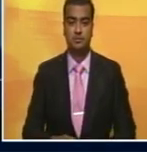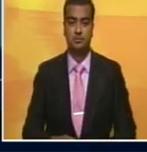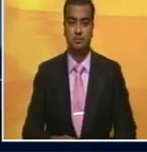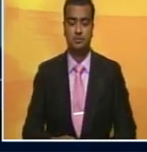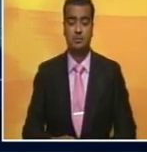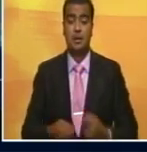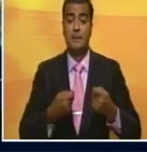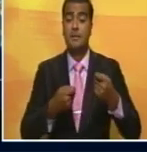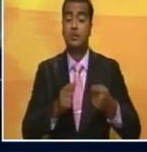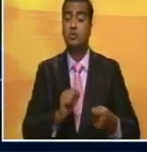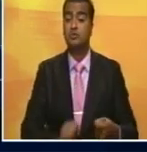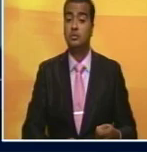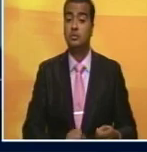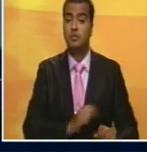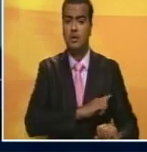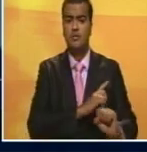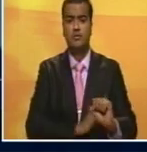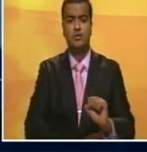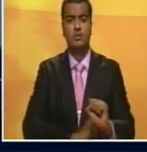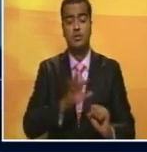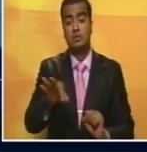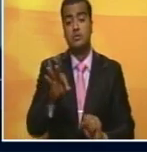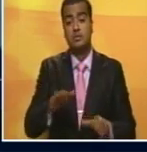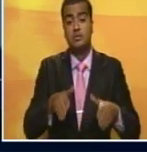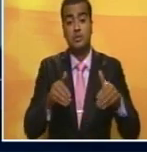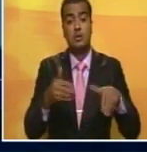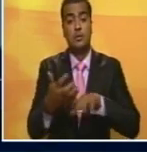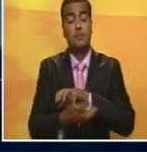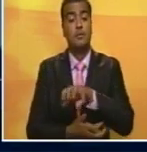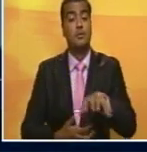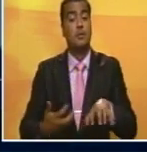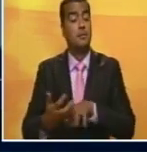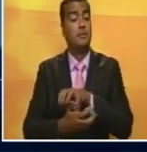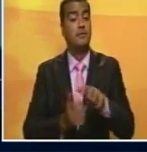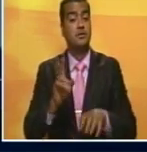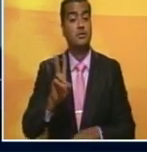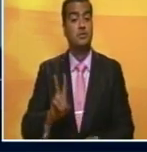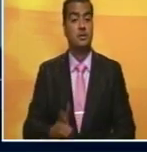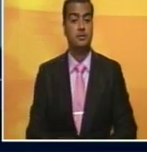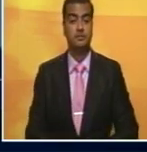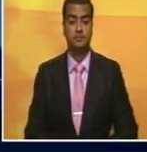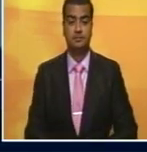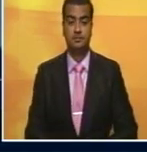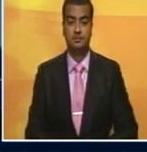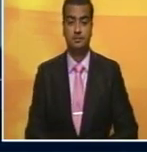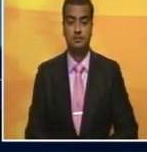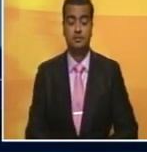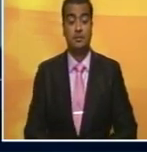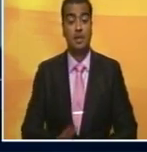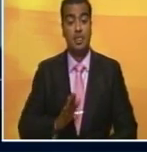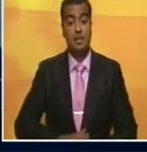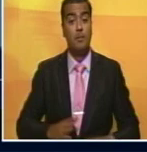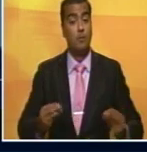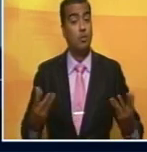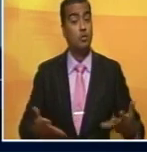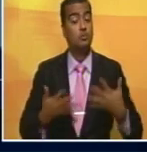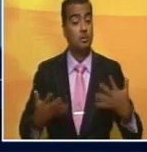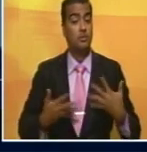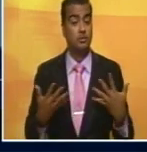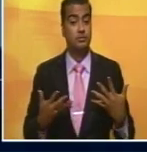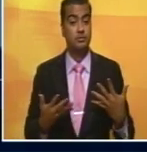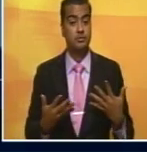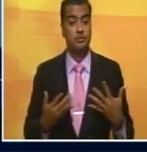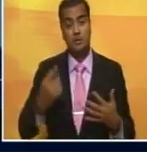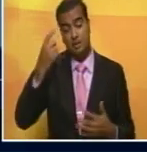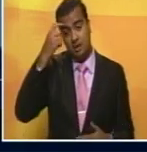vemos la fuerza como una alternativa para resolver el conflicto en Venezuela. Y estamos muy contentos de